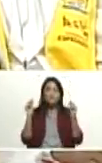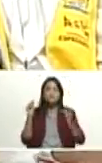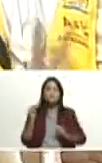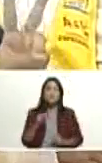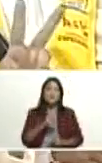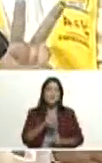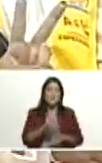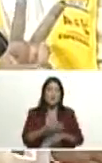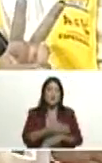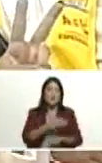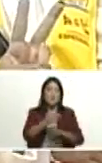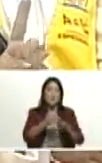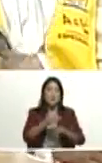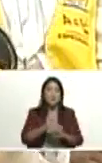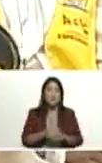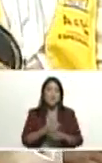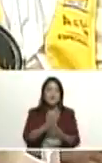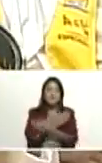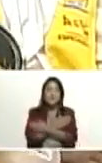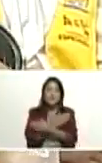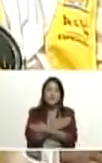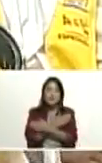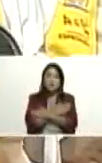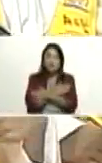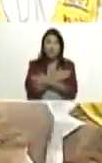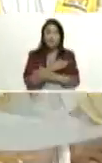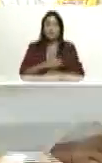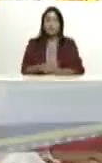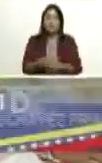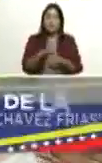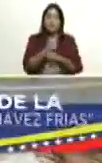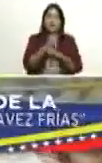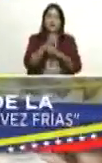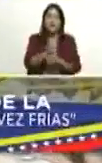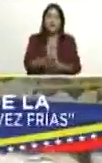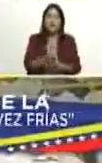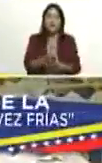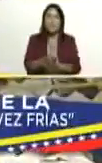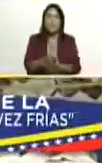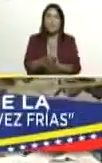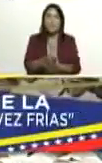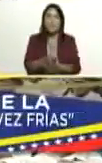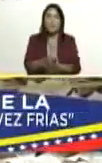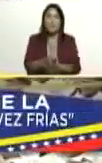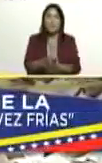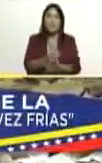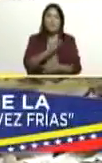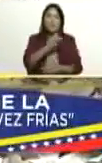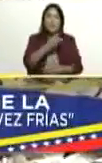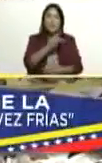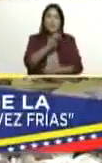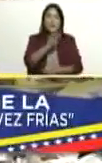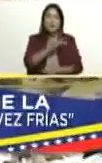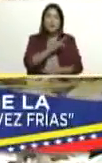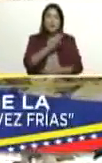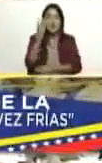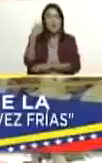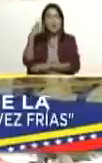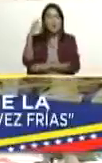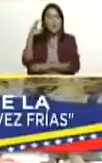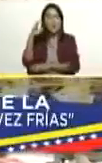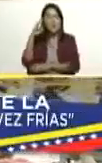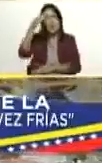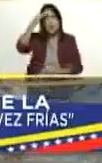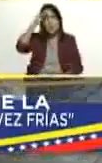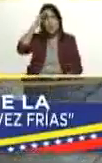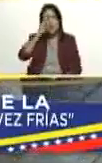intensivos. Y felicidades también a los graduandos de Bolivia, Chile, Colombia,